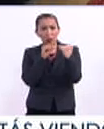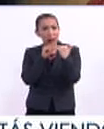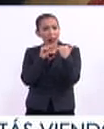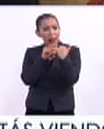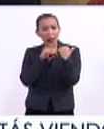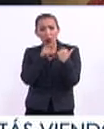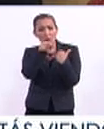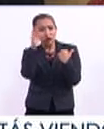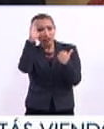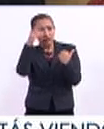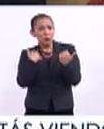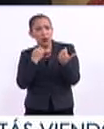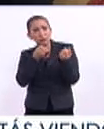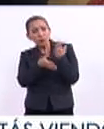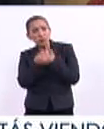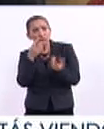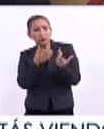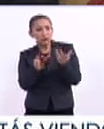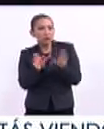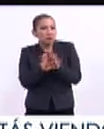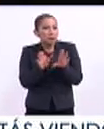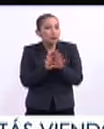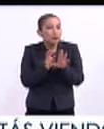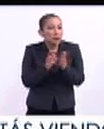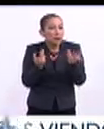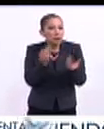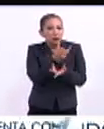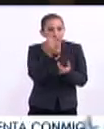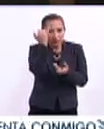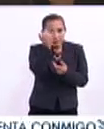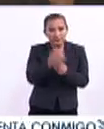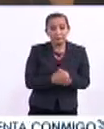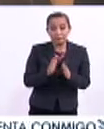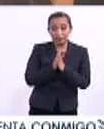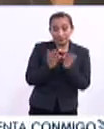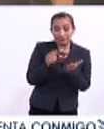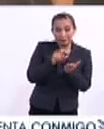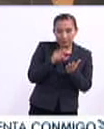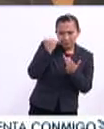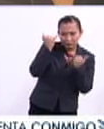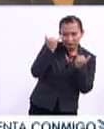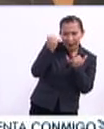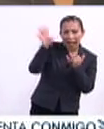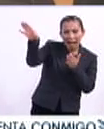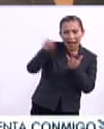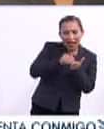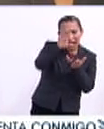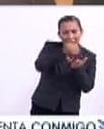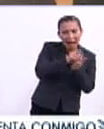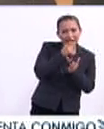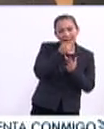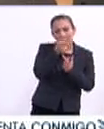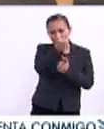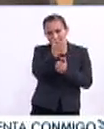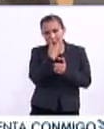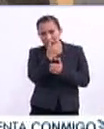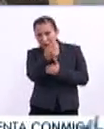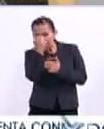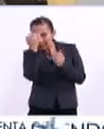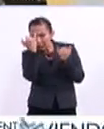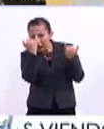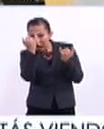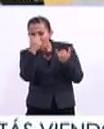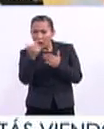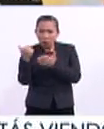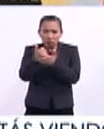como si fueran científicos, ¿no? Entonces es un poco ambas ideas. Y el libro viene de ahí, como que en algún momento dijimos, bueno, esto está muy bueno, empieza a